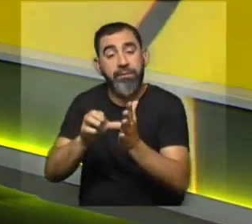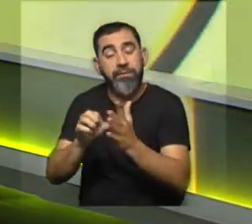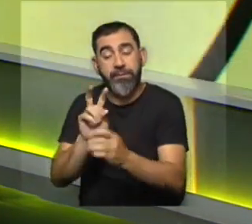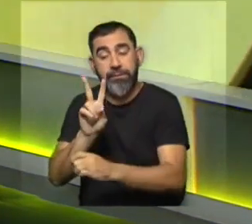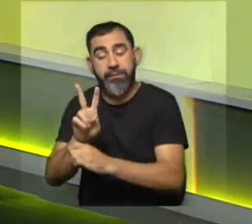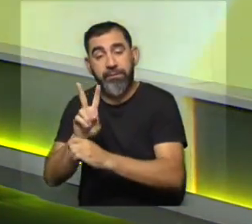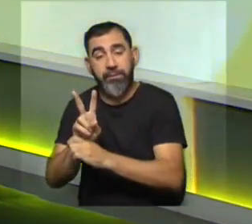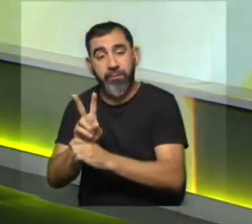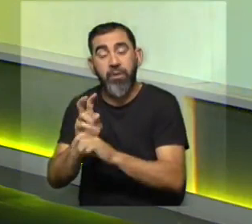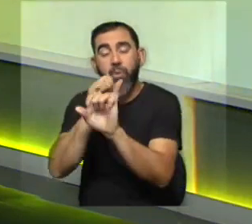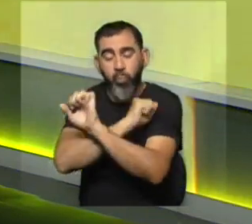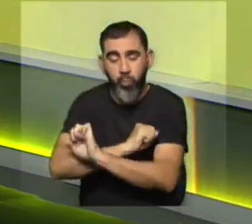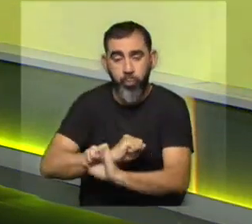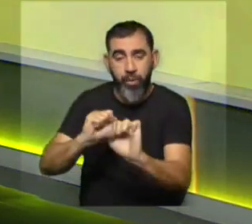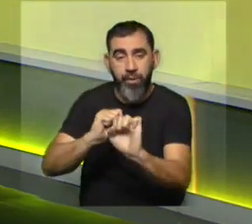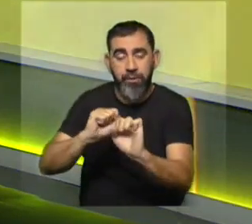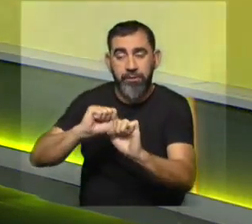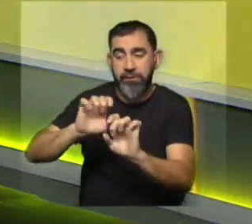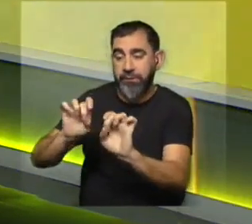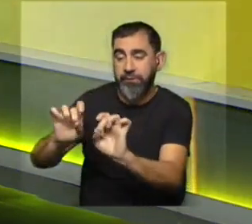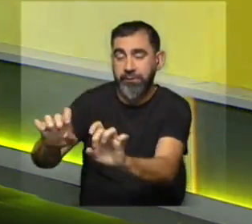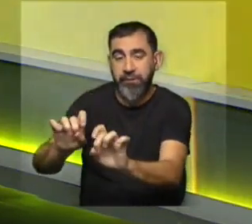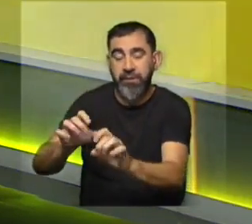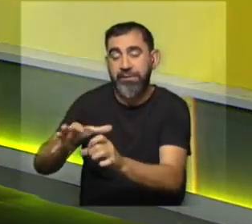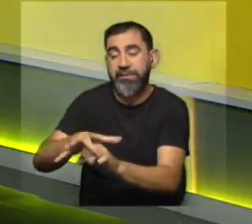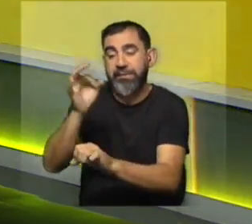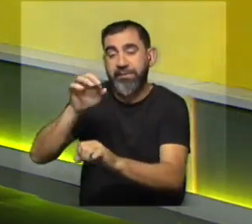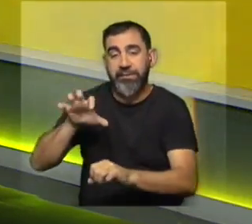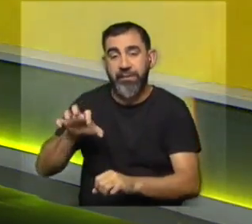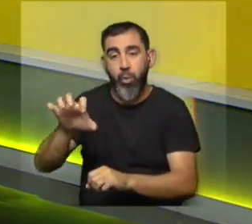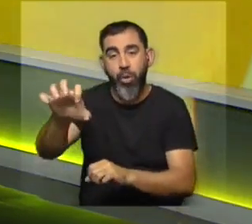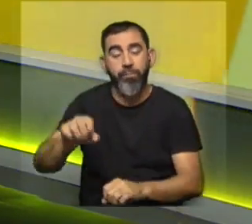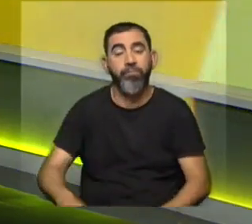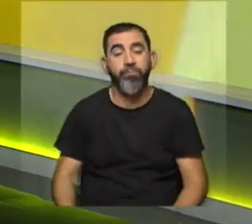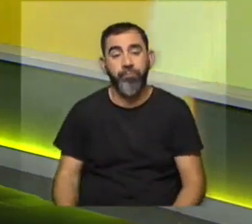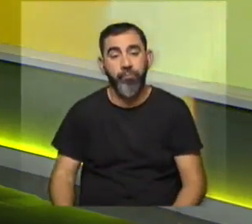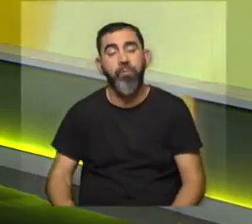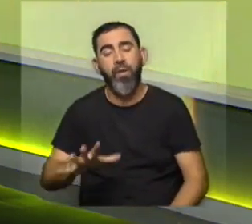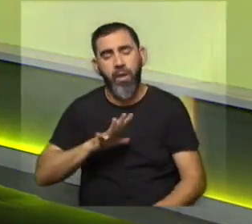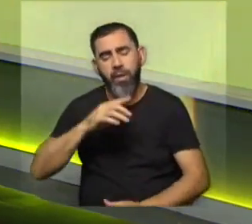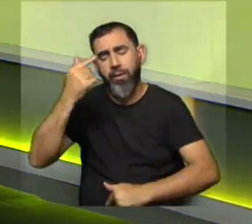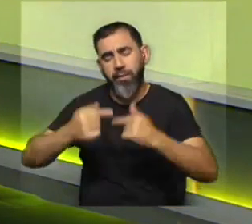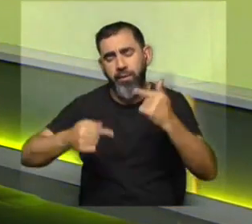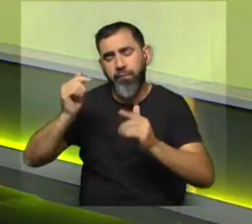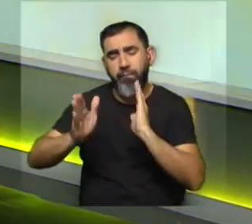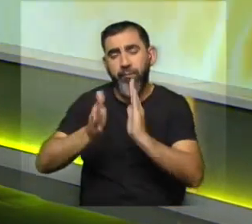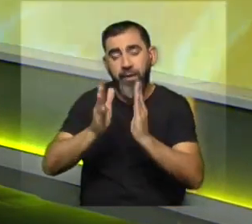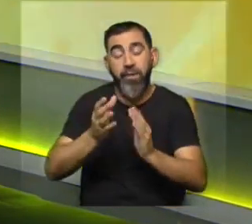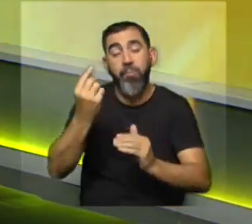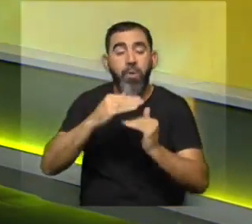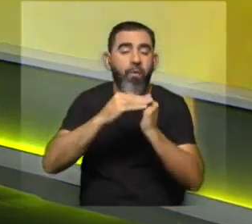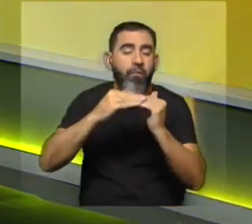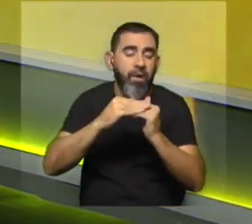inmune para que pueda encontrar y destruir las células cancerígenas. Hay muchos tipos de inmunoterapia, pero básicamente